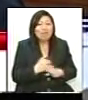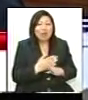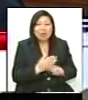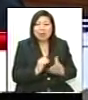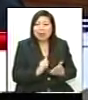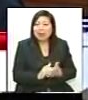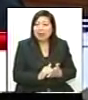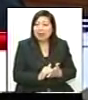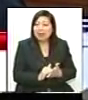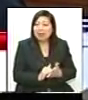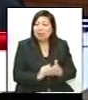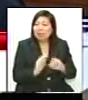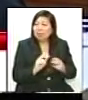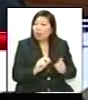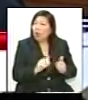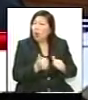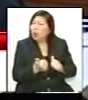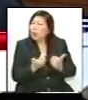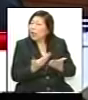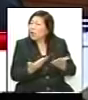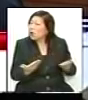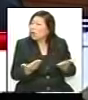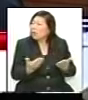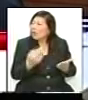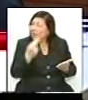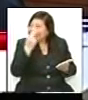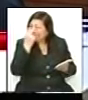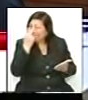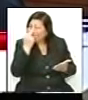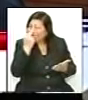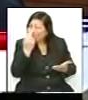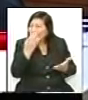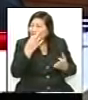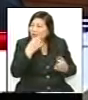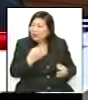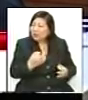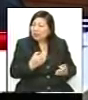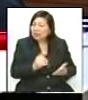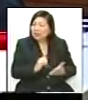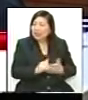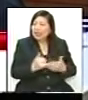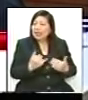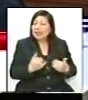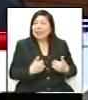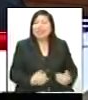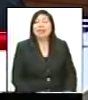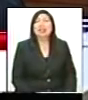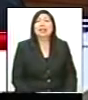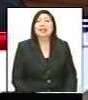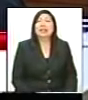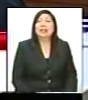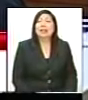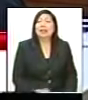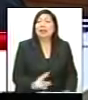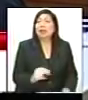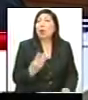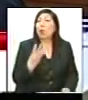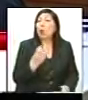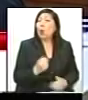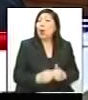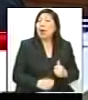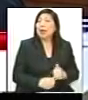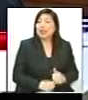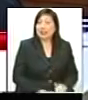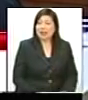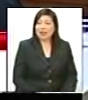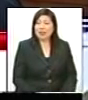ven investidos de otros elementos extraños a la verdadera calificación que debe hacerse. Le hablo a un magistrado que lleva a tener 40 años en ejercicio